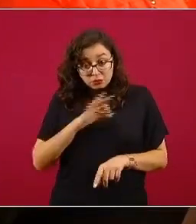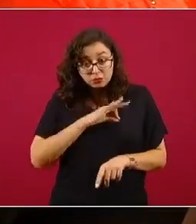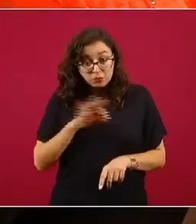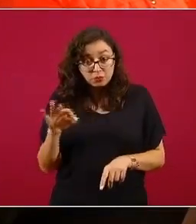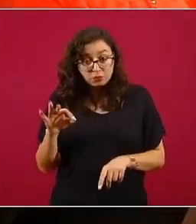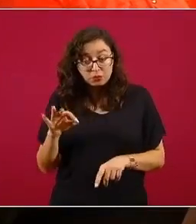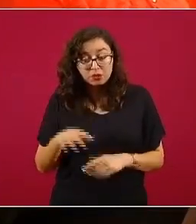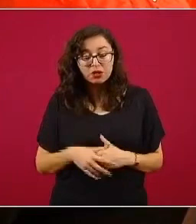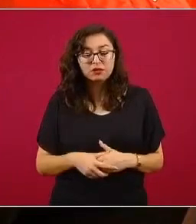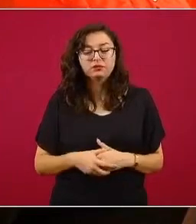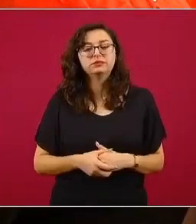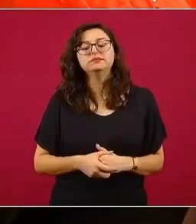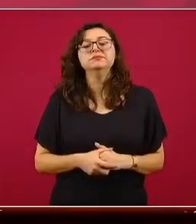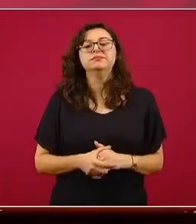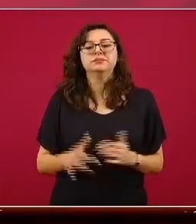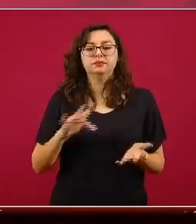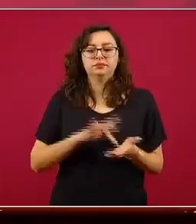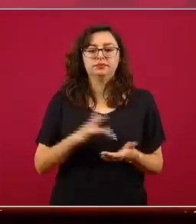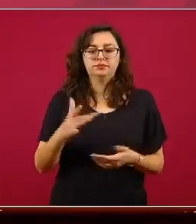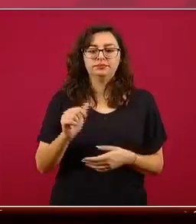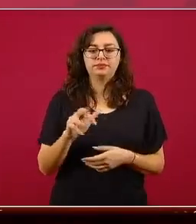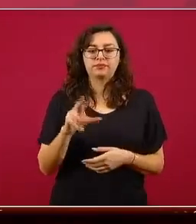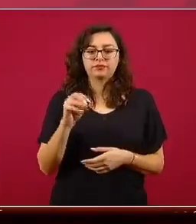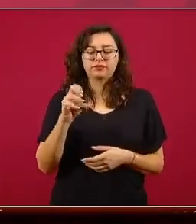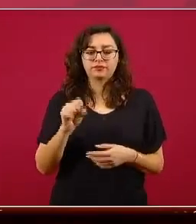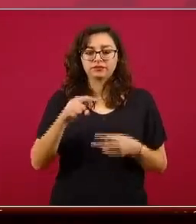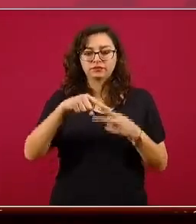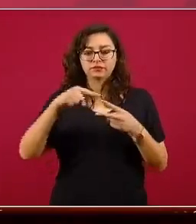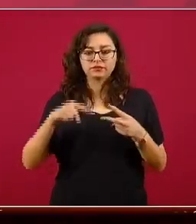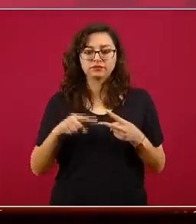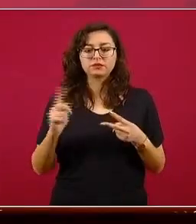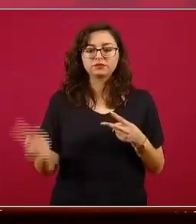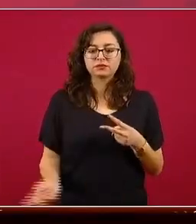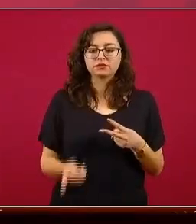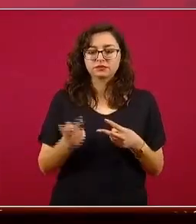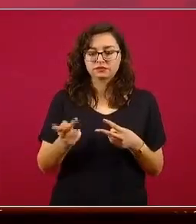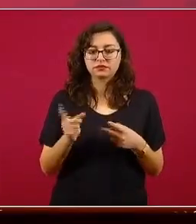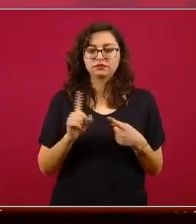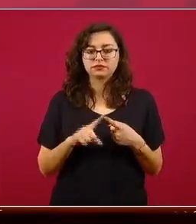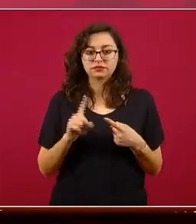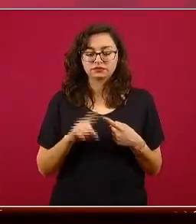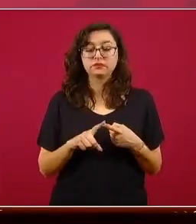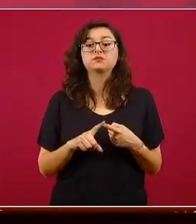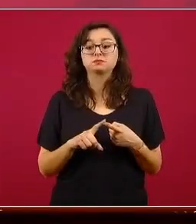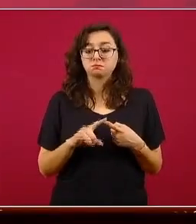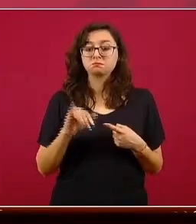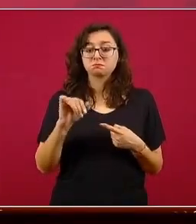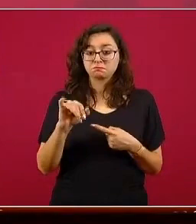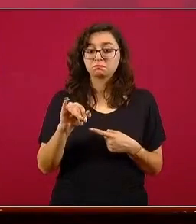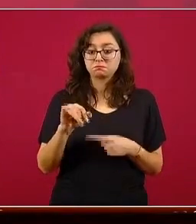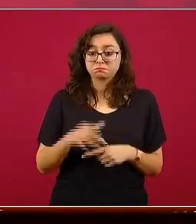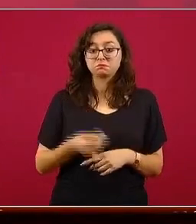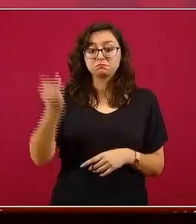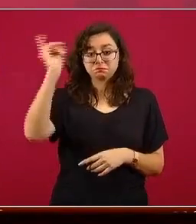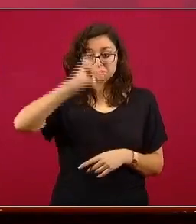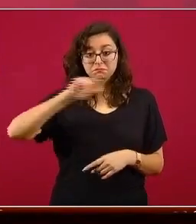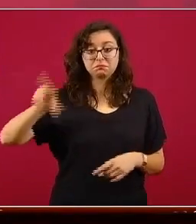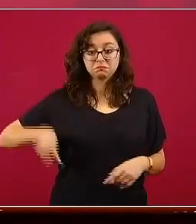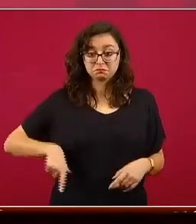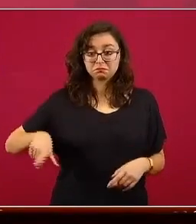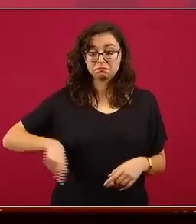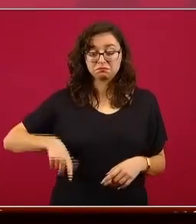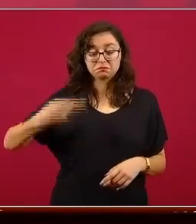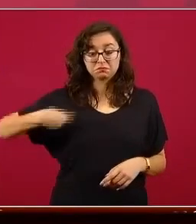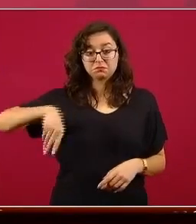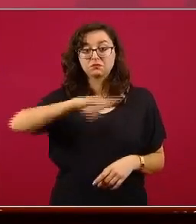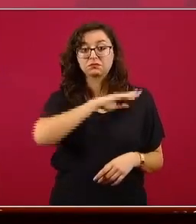gracias. ¿Y que difundan esto? Gracias, Carlos, por ambas preguntas. Sobre la primera, la respuesta es sí, definitivamente. La propia jefa de gobierno, la doctora Claudia